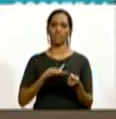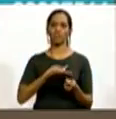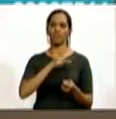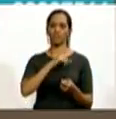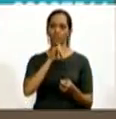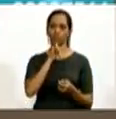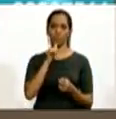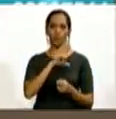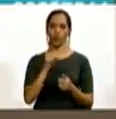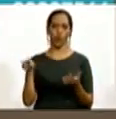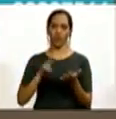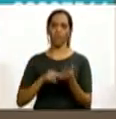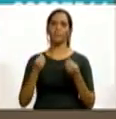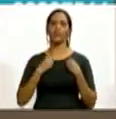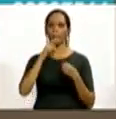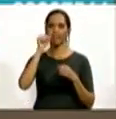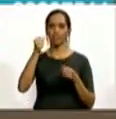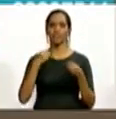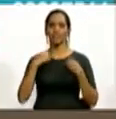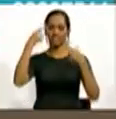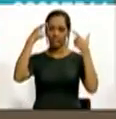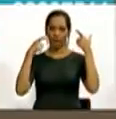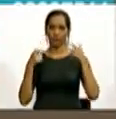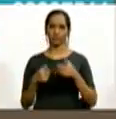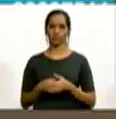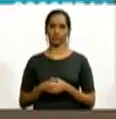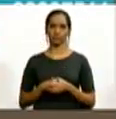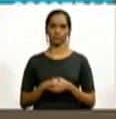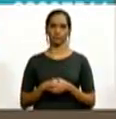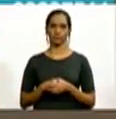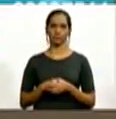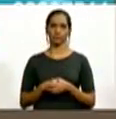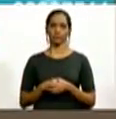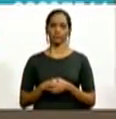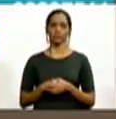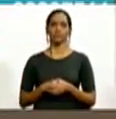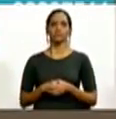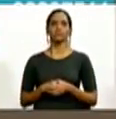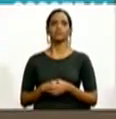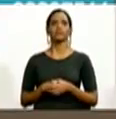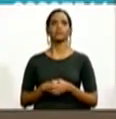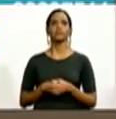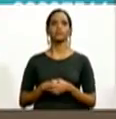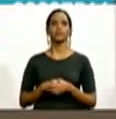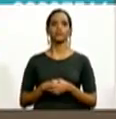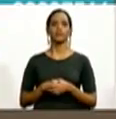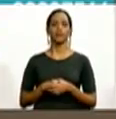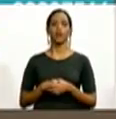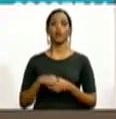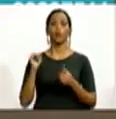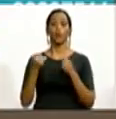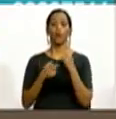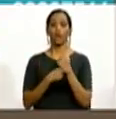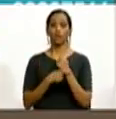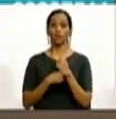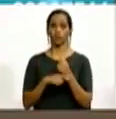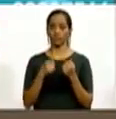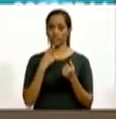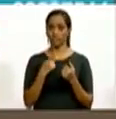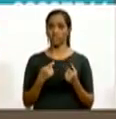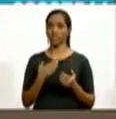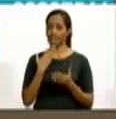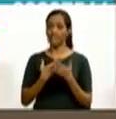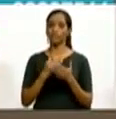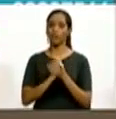noticias, pero no pasarán. Viva Maduro, viva Chávez. Arroba Isaac Pesú 7. Guaidó miente al decir que gracias a su amigo